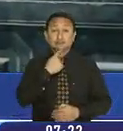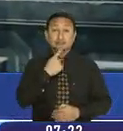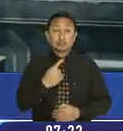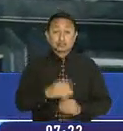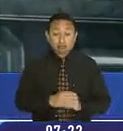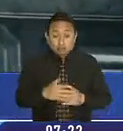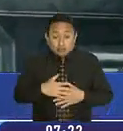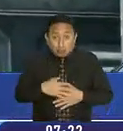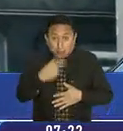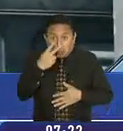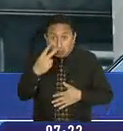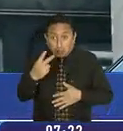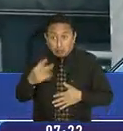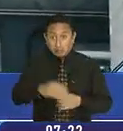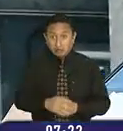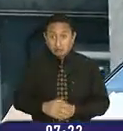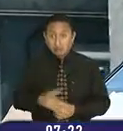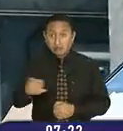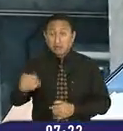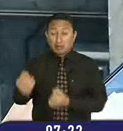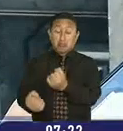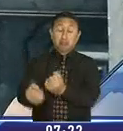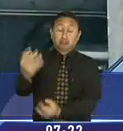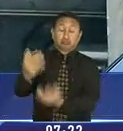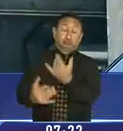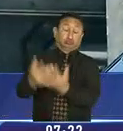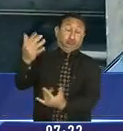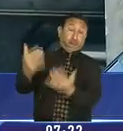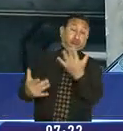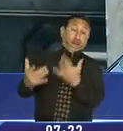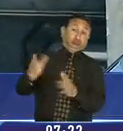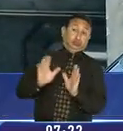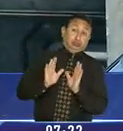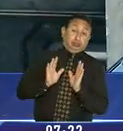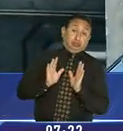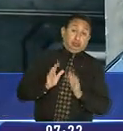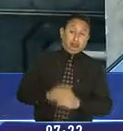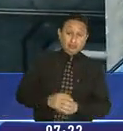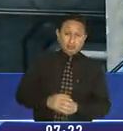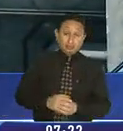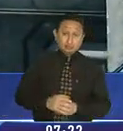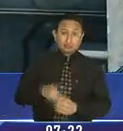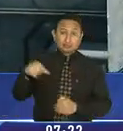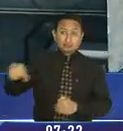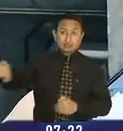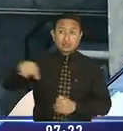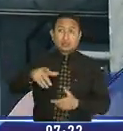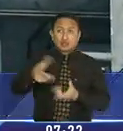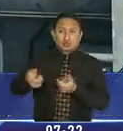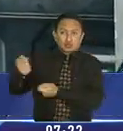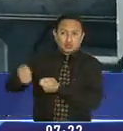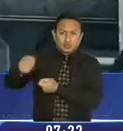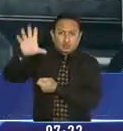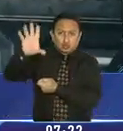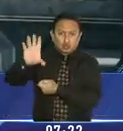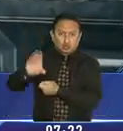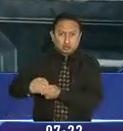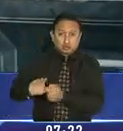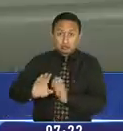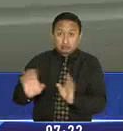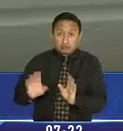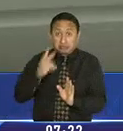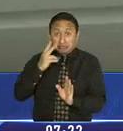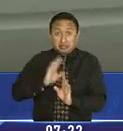ve cuando estaba prendido, la llama altísima. Entonces apagaron ya eso. Solo ese lo yo